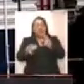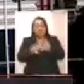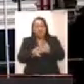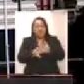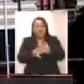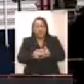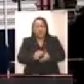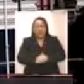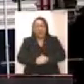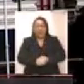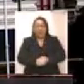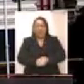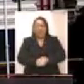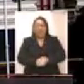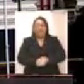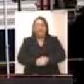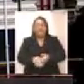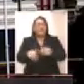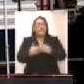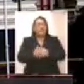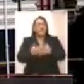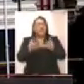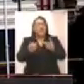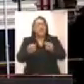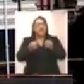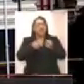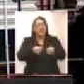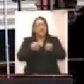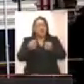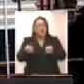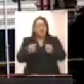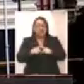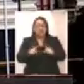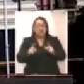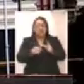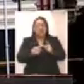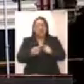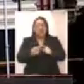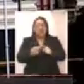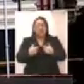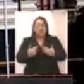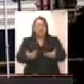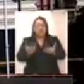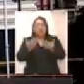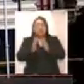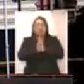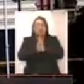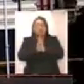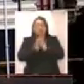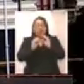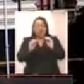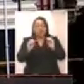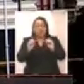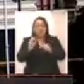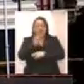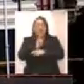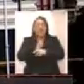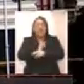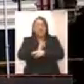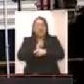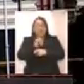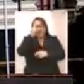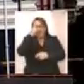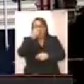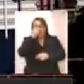desbarata por sí sola todos estos intentos. Pero entonces llamamos a la Iglesia Católica del